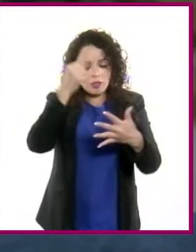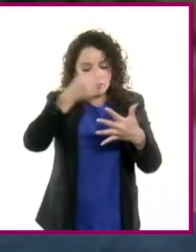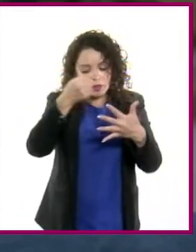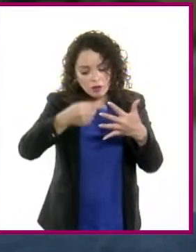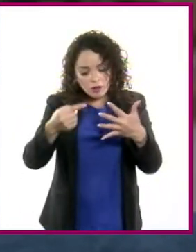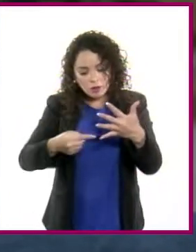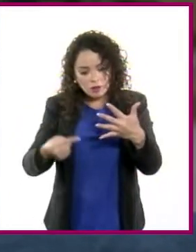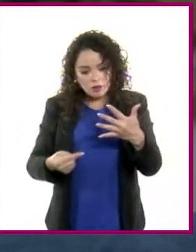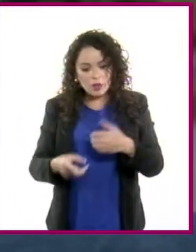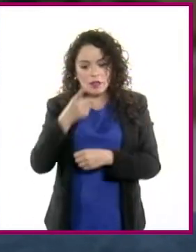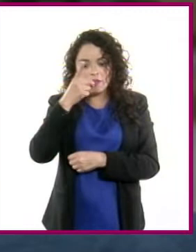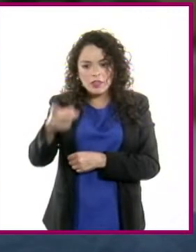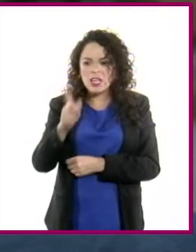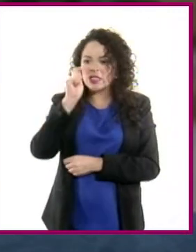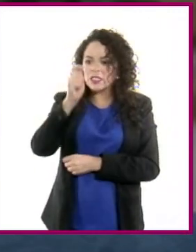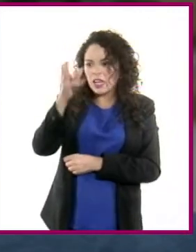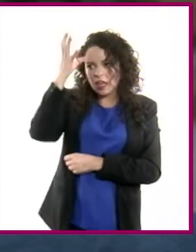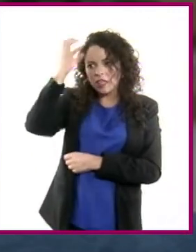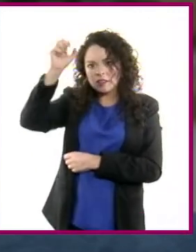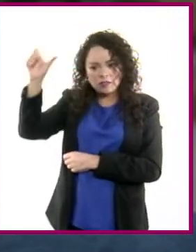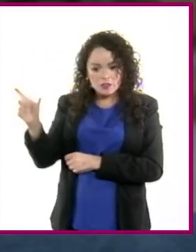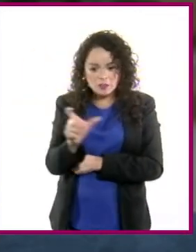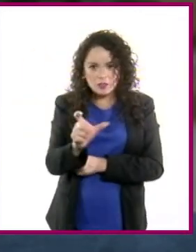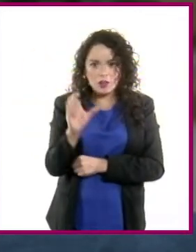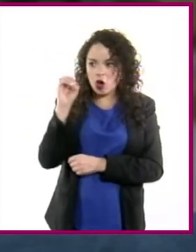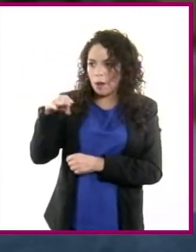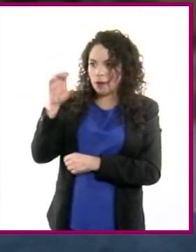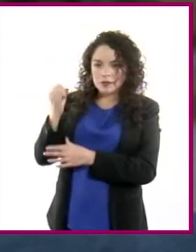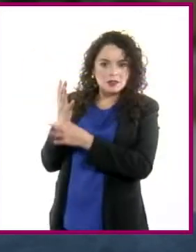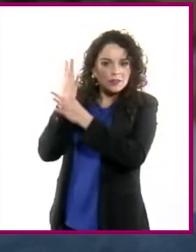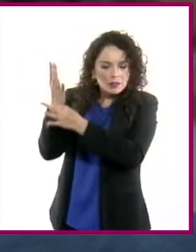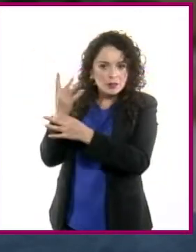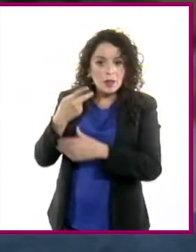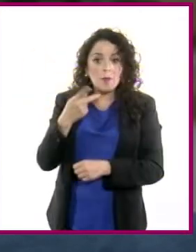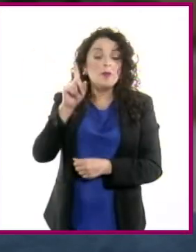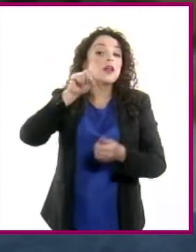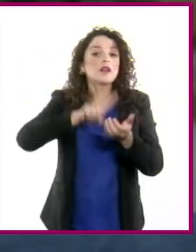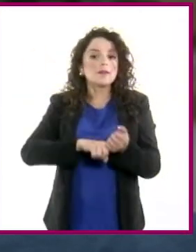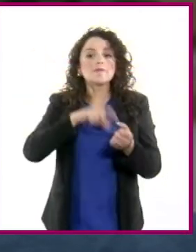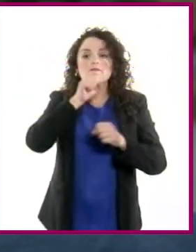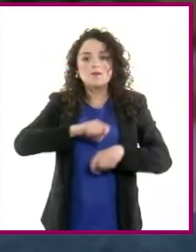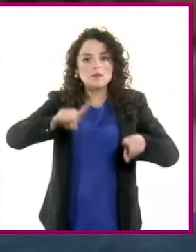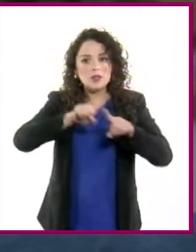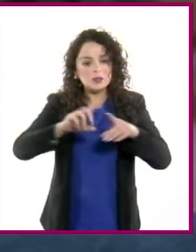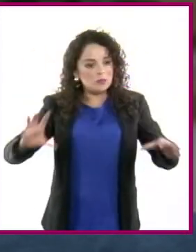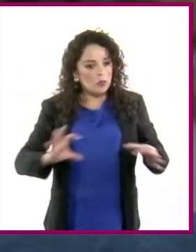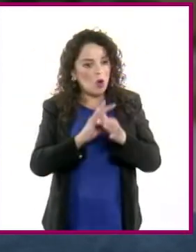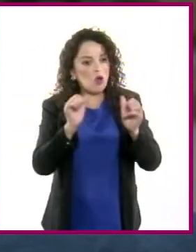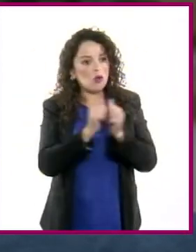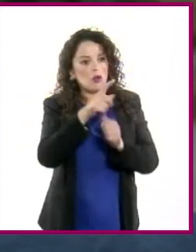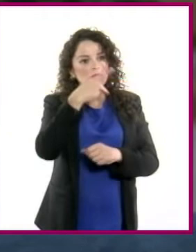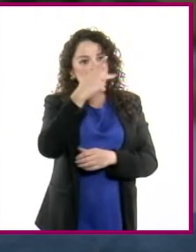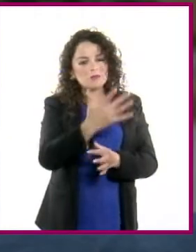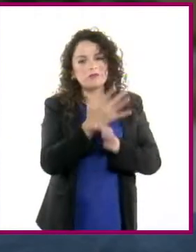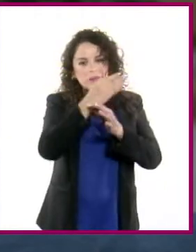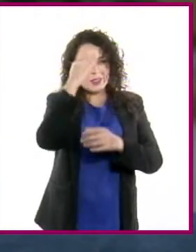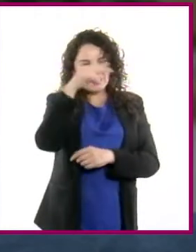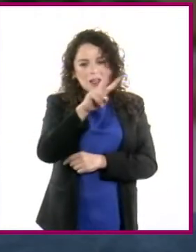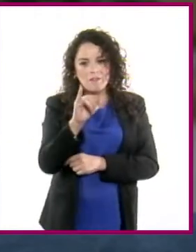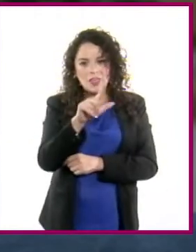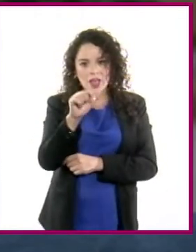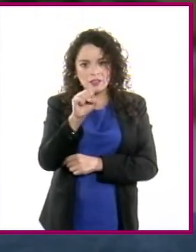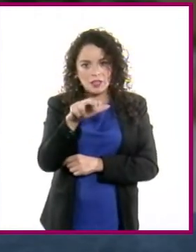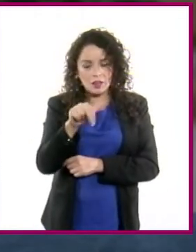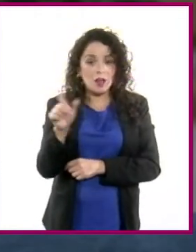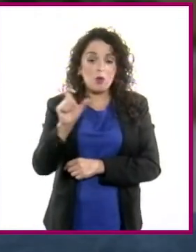definición que da la OMS, pero además cumplen con la distinción del señor Villasana, porque al agarrarte por sorpresa quienes te embarran la